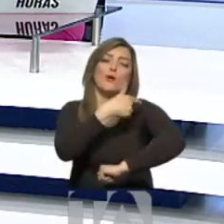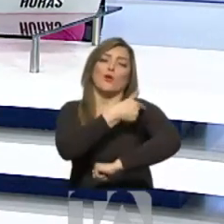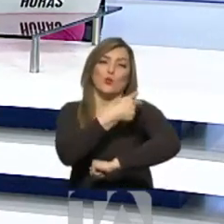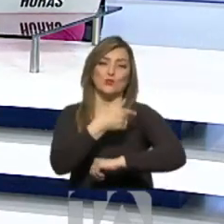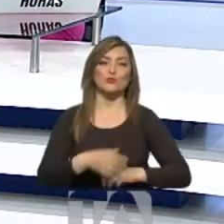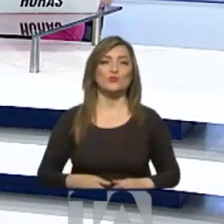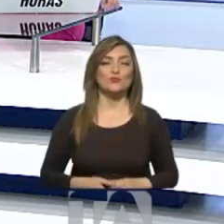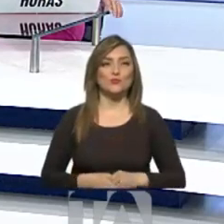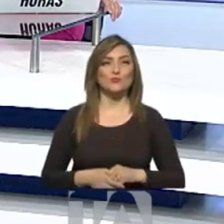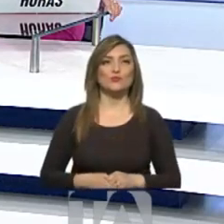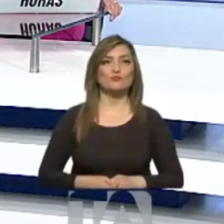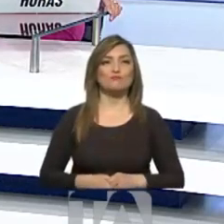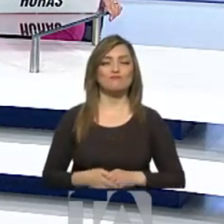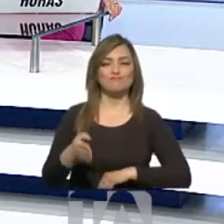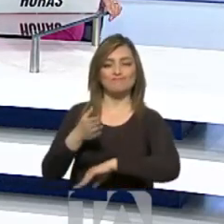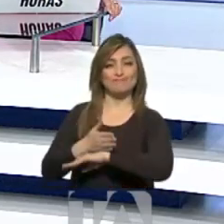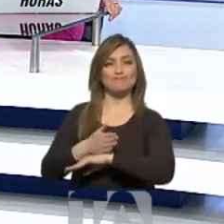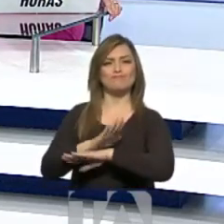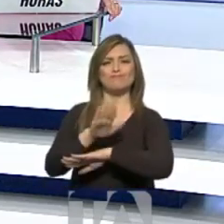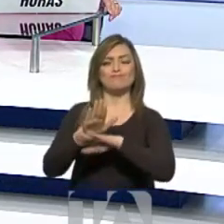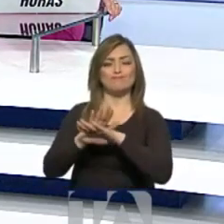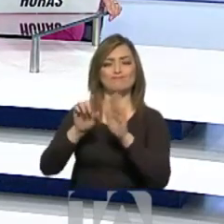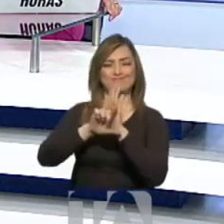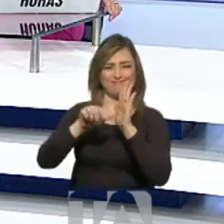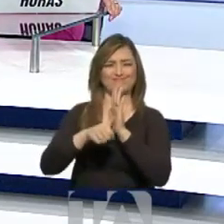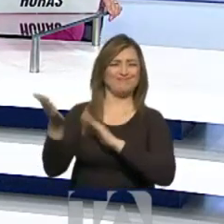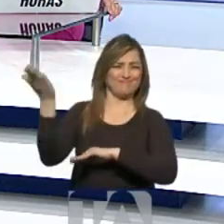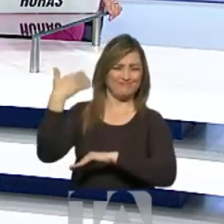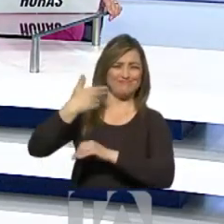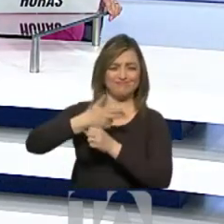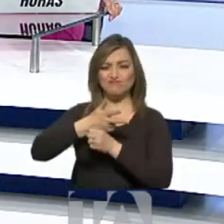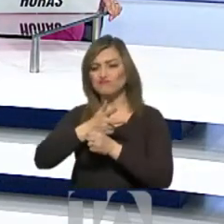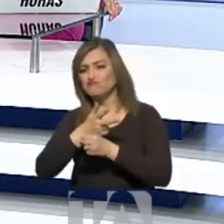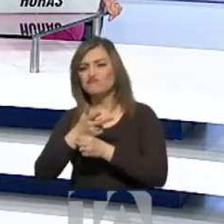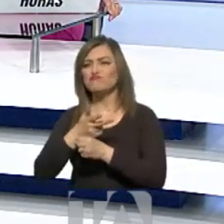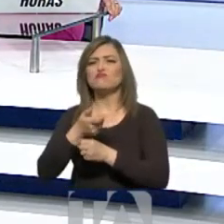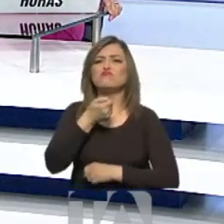estuvimos haciendo un reporte sobre en el Registro Civil justamente por este tema,